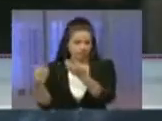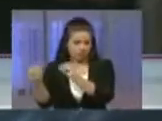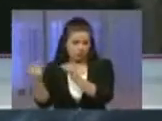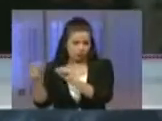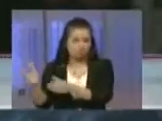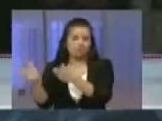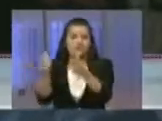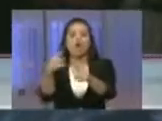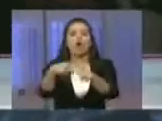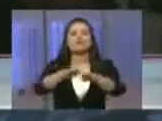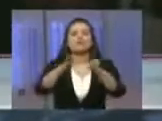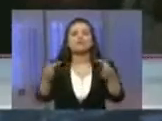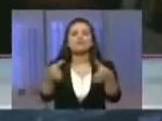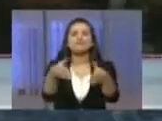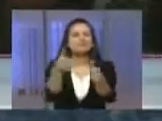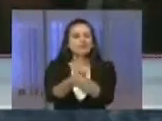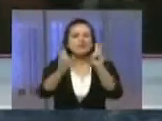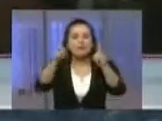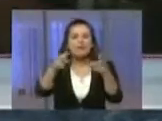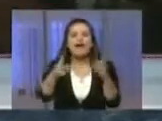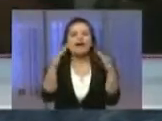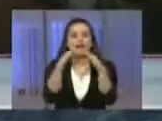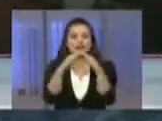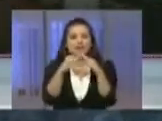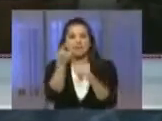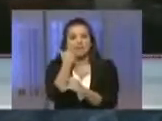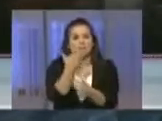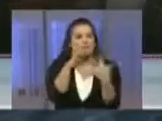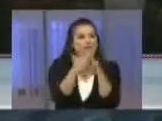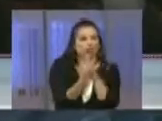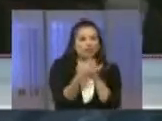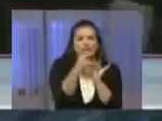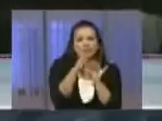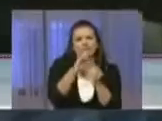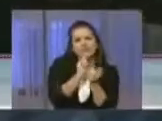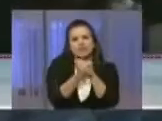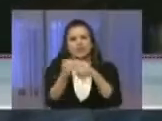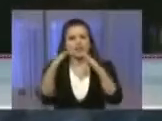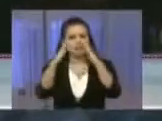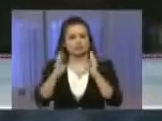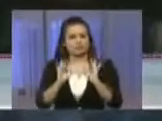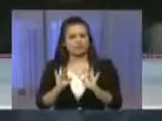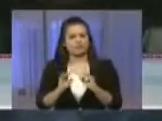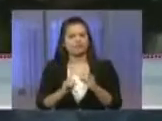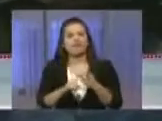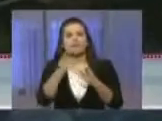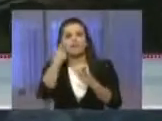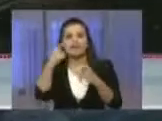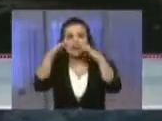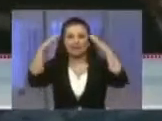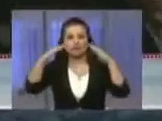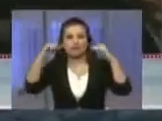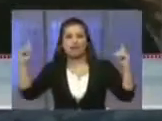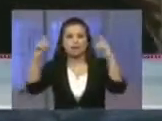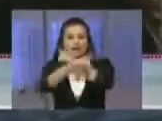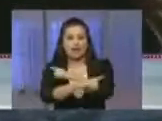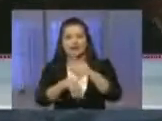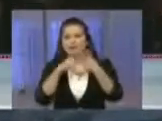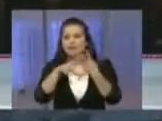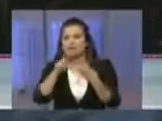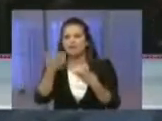vivienda para ver la sustitución de rancho por casa para ver los cambios de techo para ver el mejoramiento de la de las